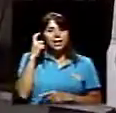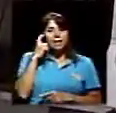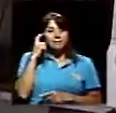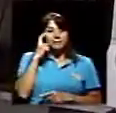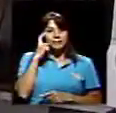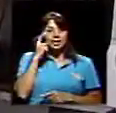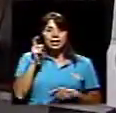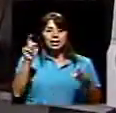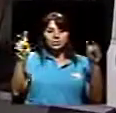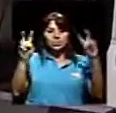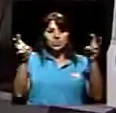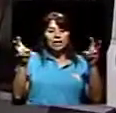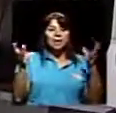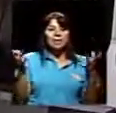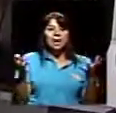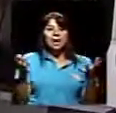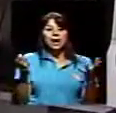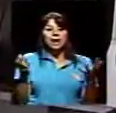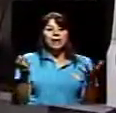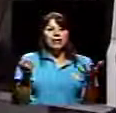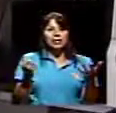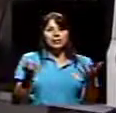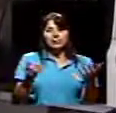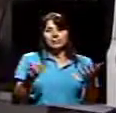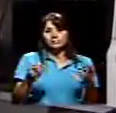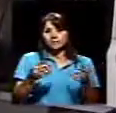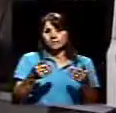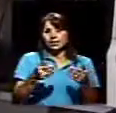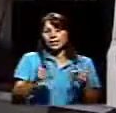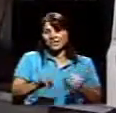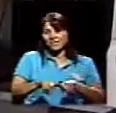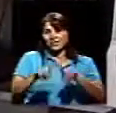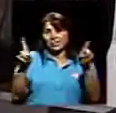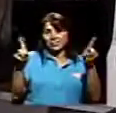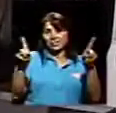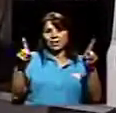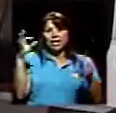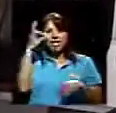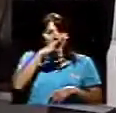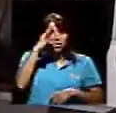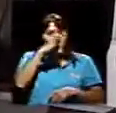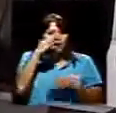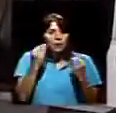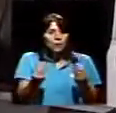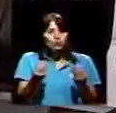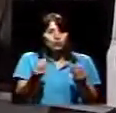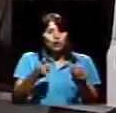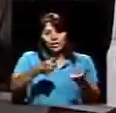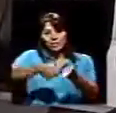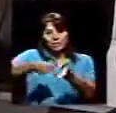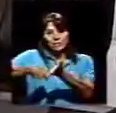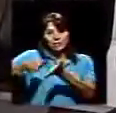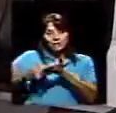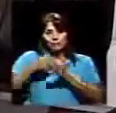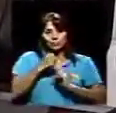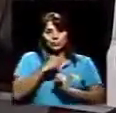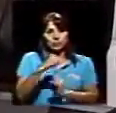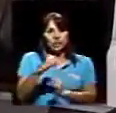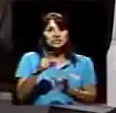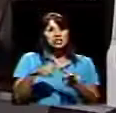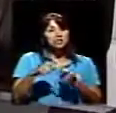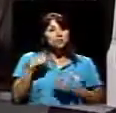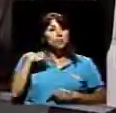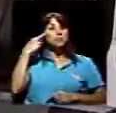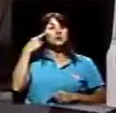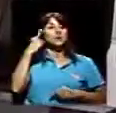resultaba, que distraía mucho a la gente dentro de los partidos, que es el tema de las elecciones municipales. Y siento que entonces para las estructuras